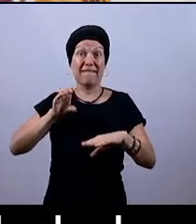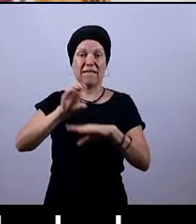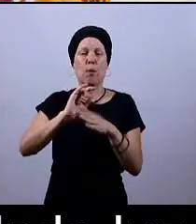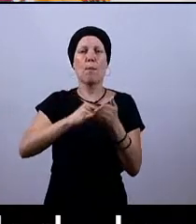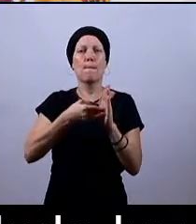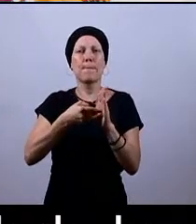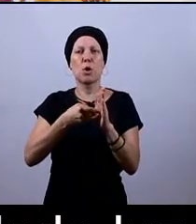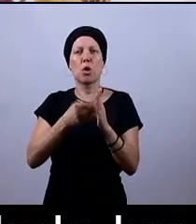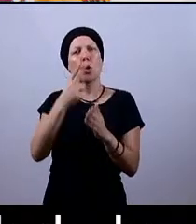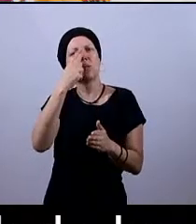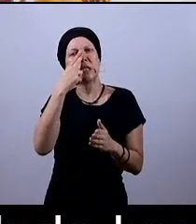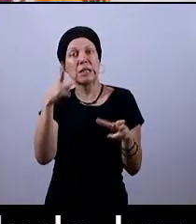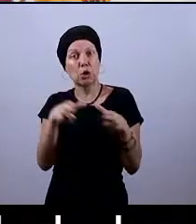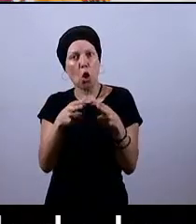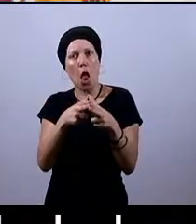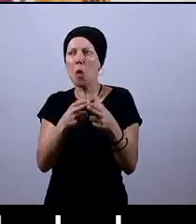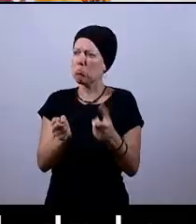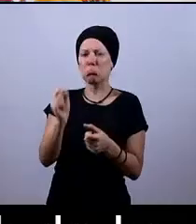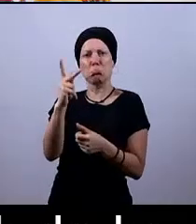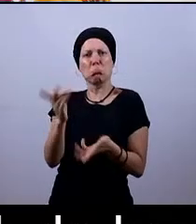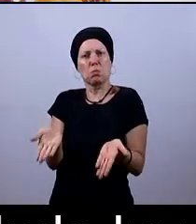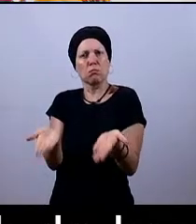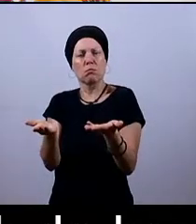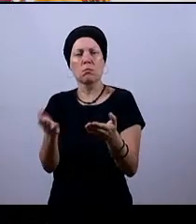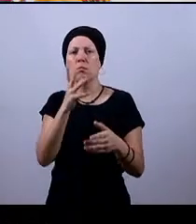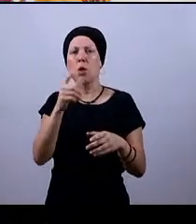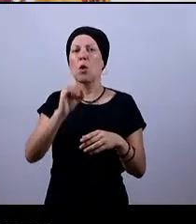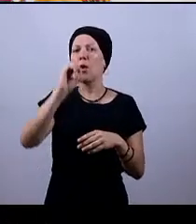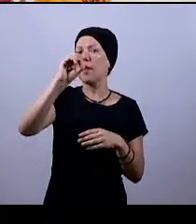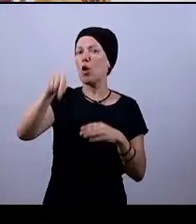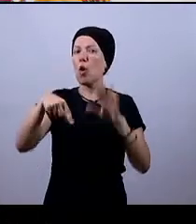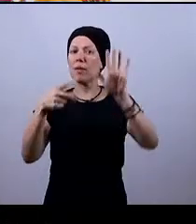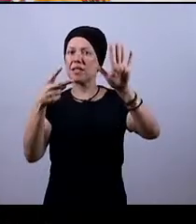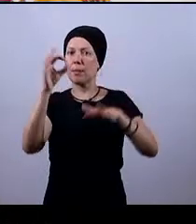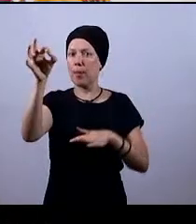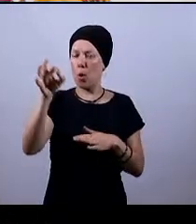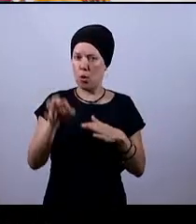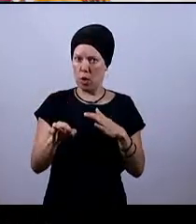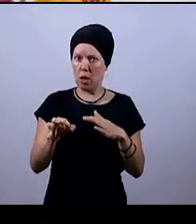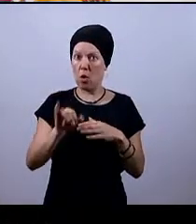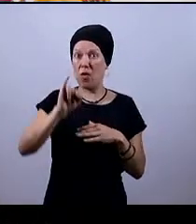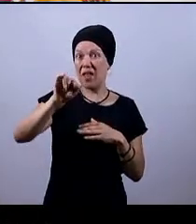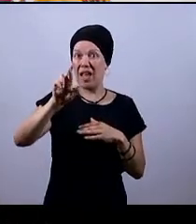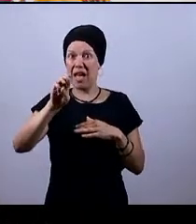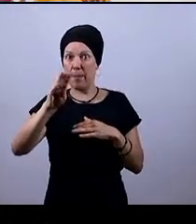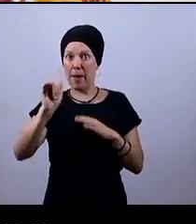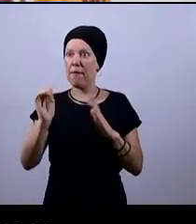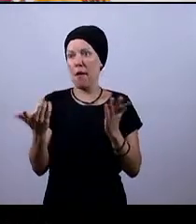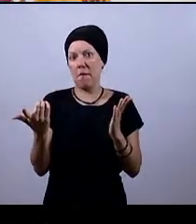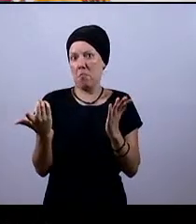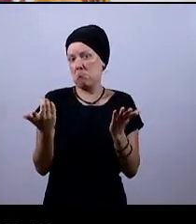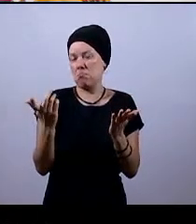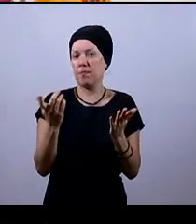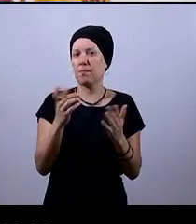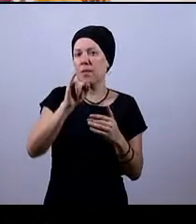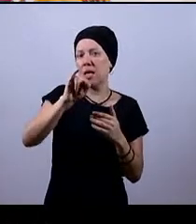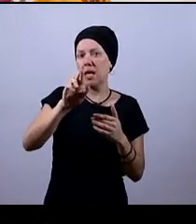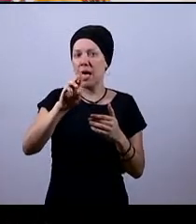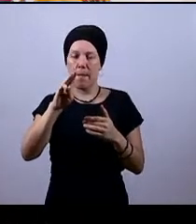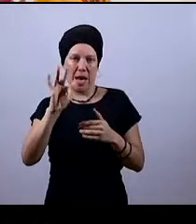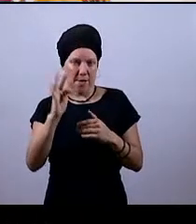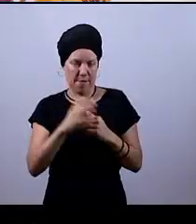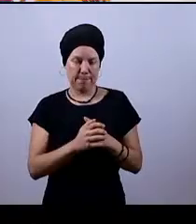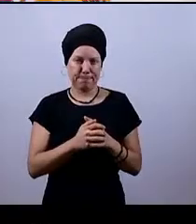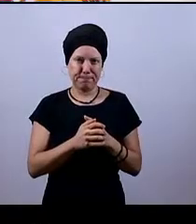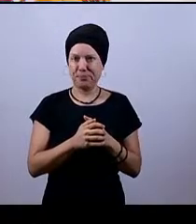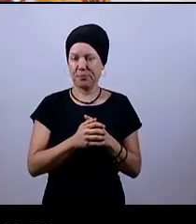de interés social con cargo al 0,7% del IRPF, del impuesto sobre la renta de las personas